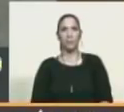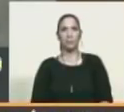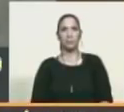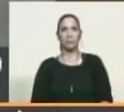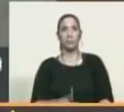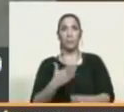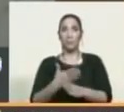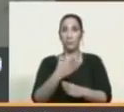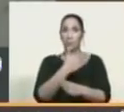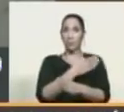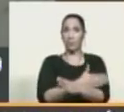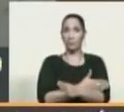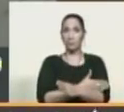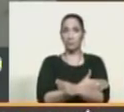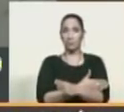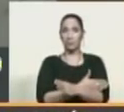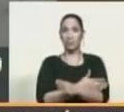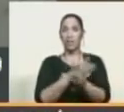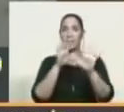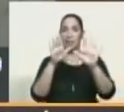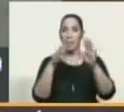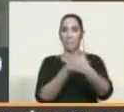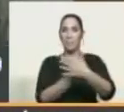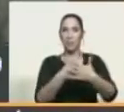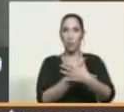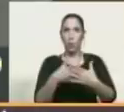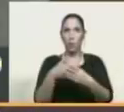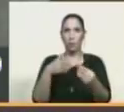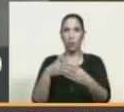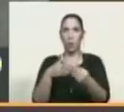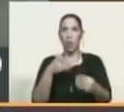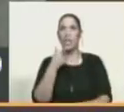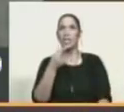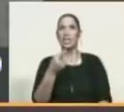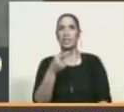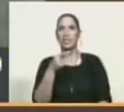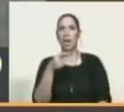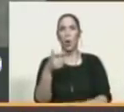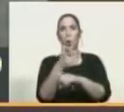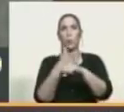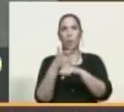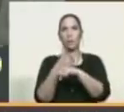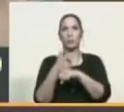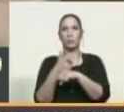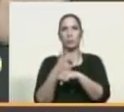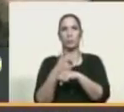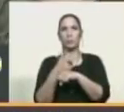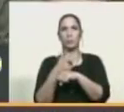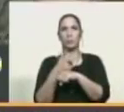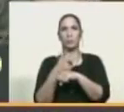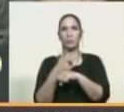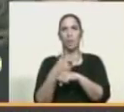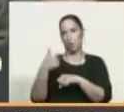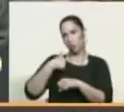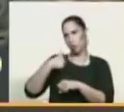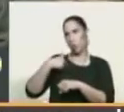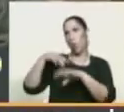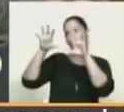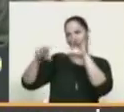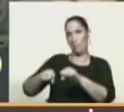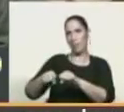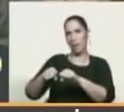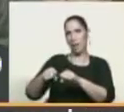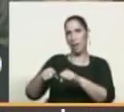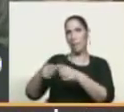Antes el que gastaba 10 millones de dólares le decía al gobierno, epa, yo compré esta maquinaria, dame